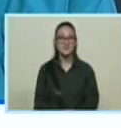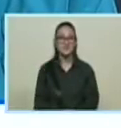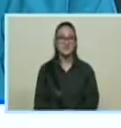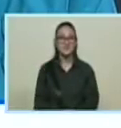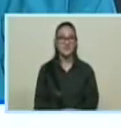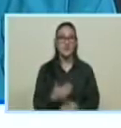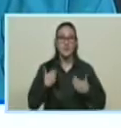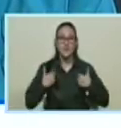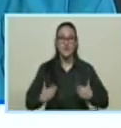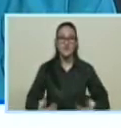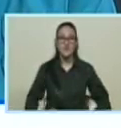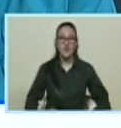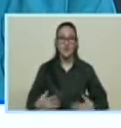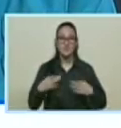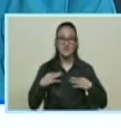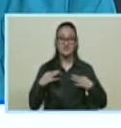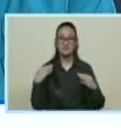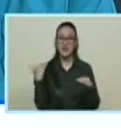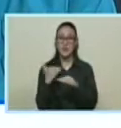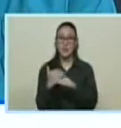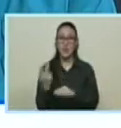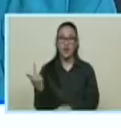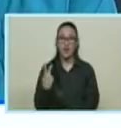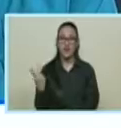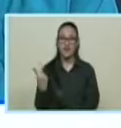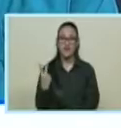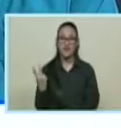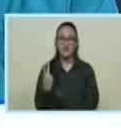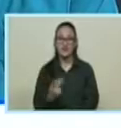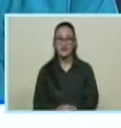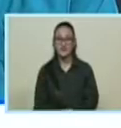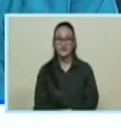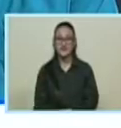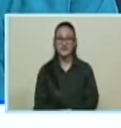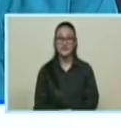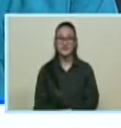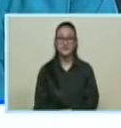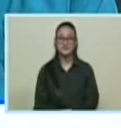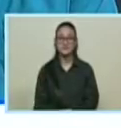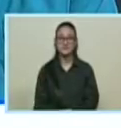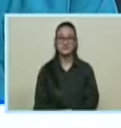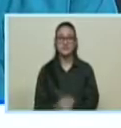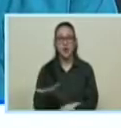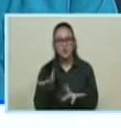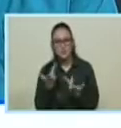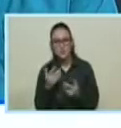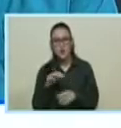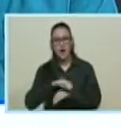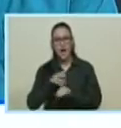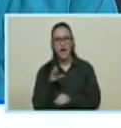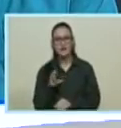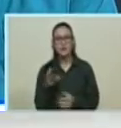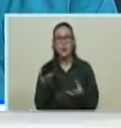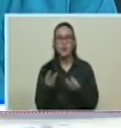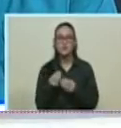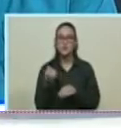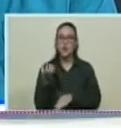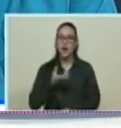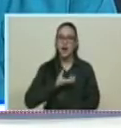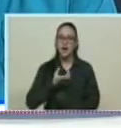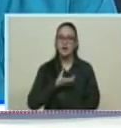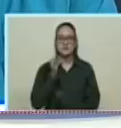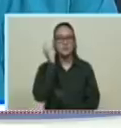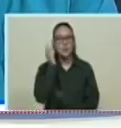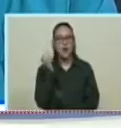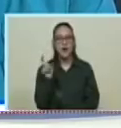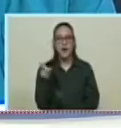Estamos uniformados. Compañero Héctor Rodríguez, yo quiero que compartas junto a la nueva alcaldesa Gabriela